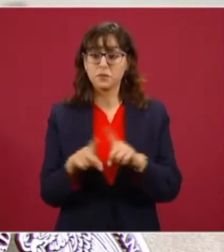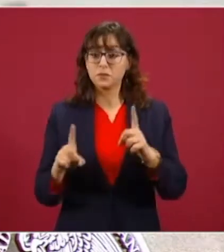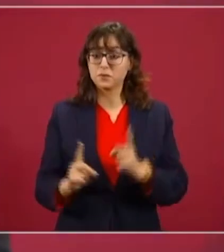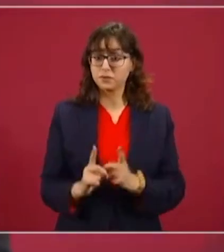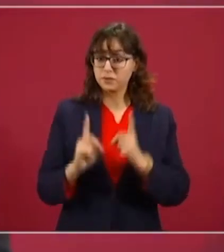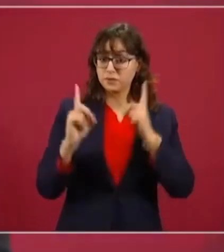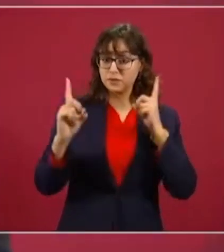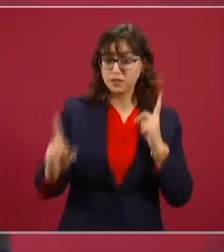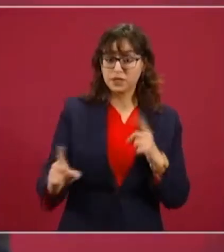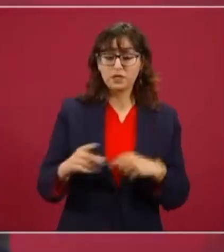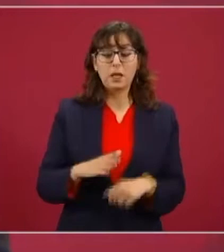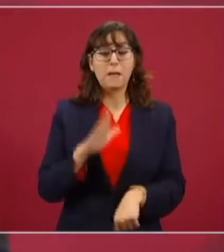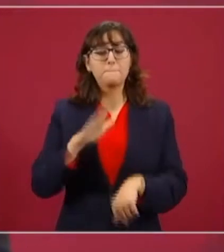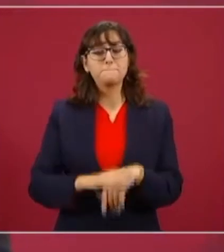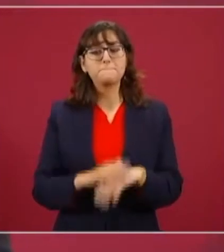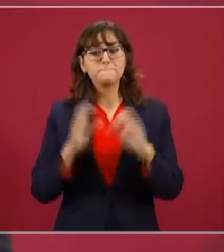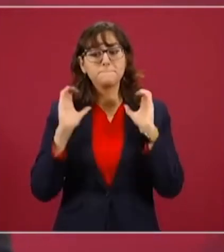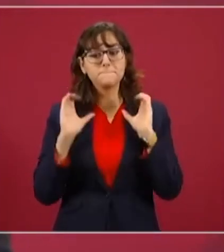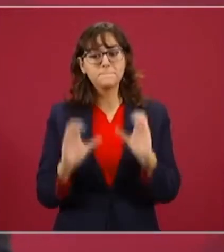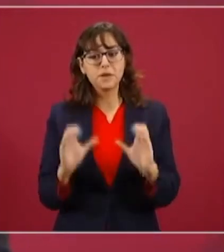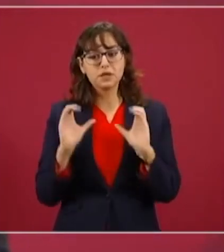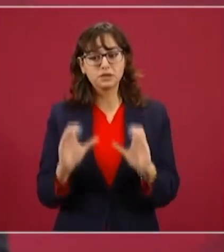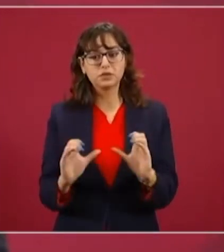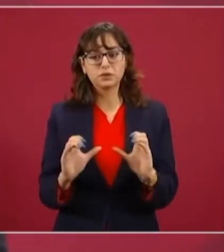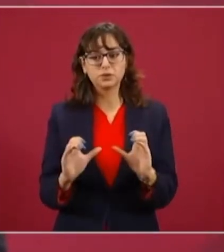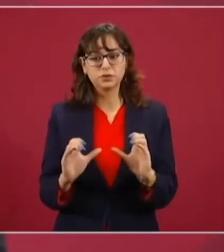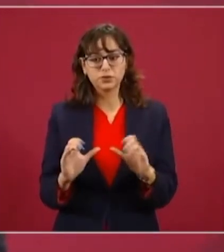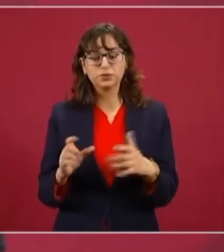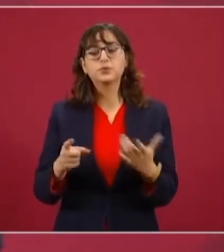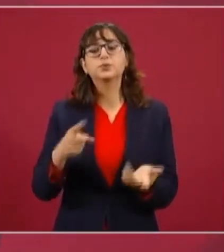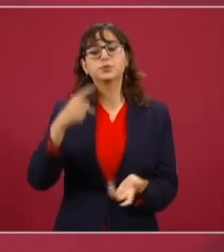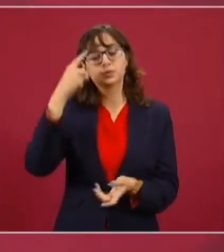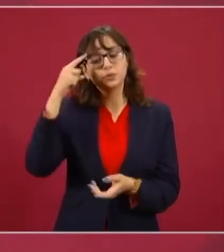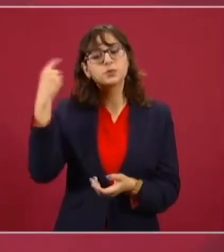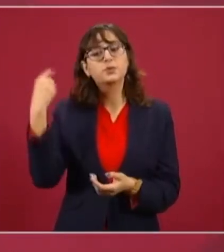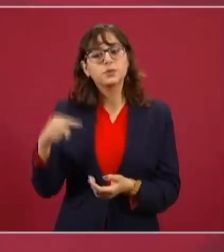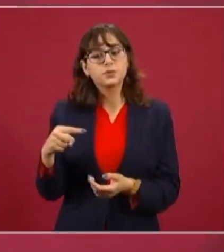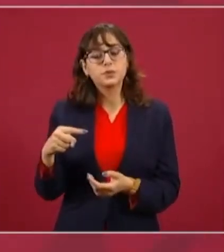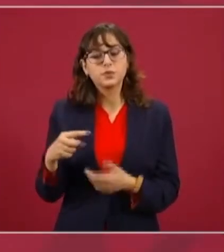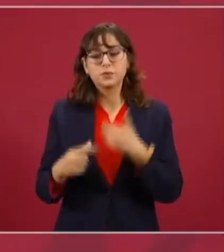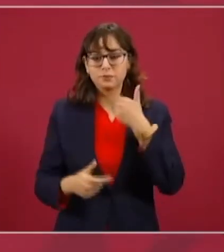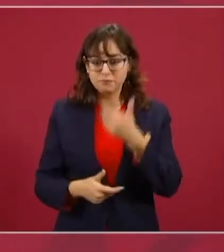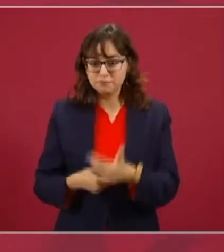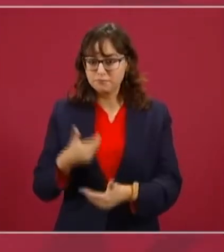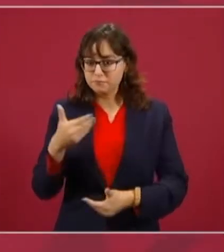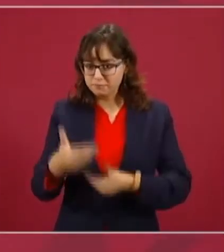cuidarnos para terminar de